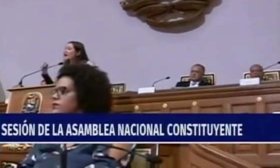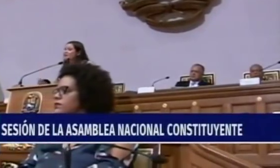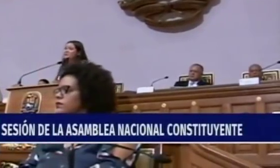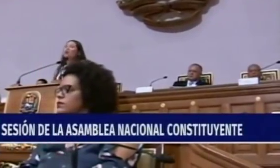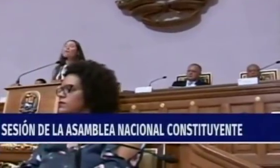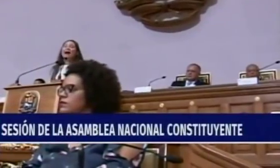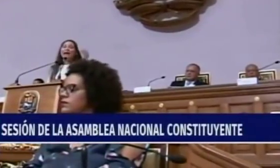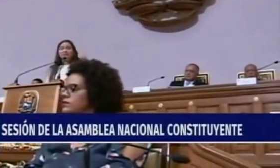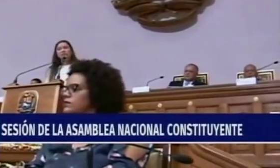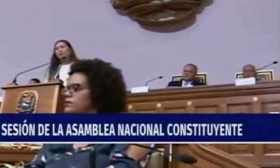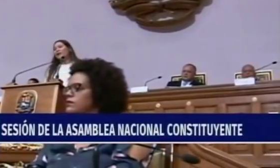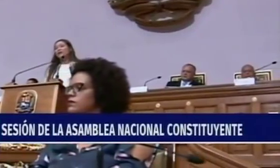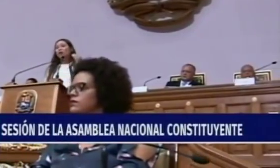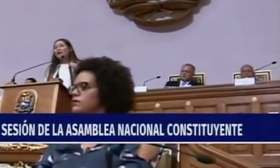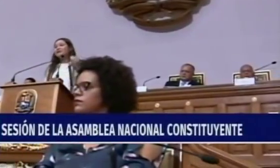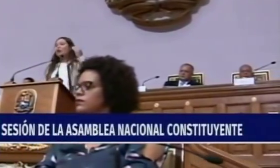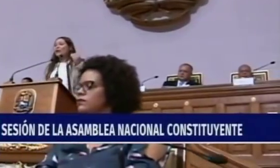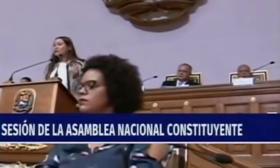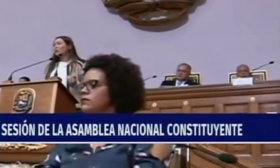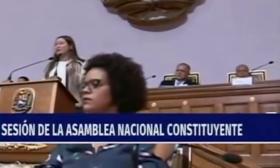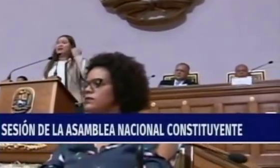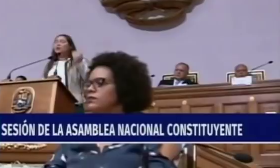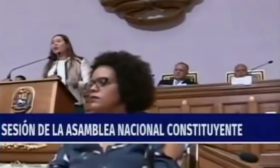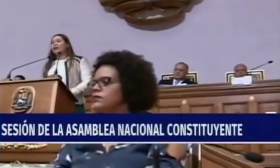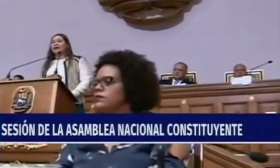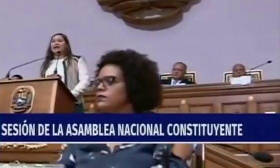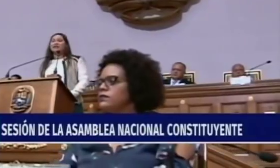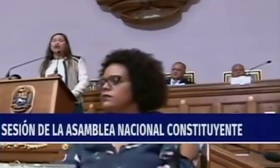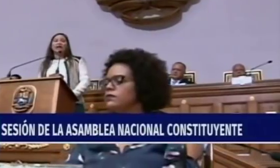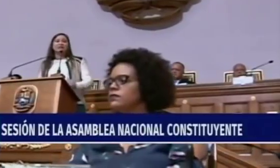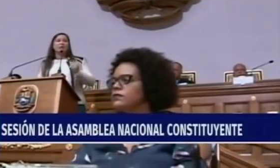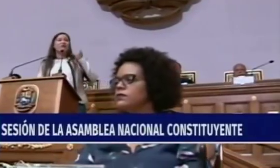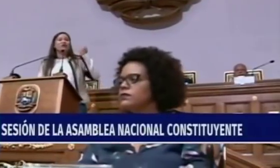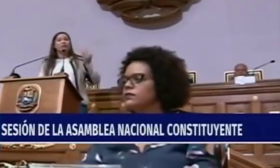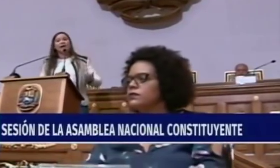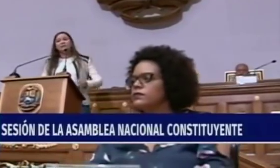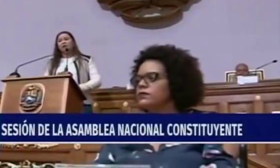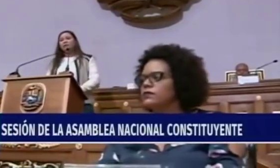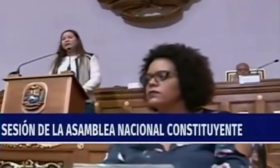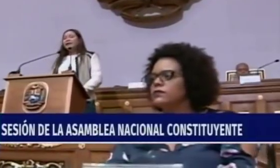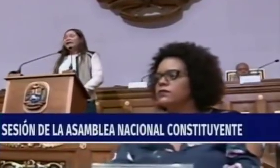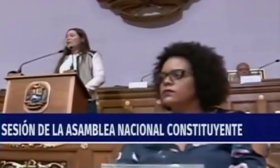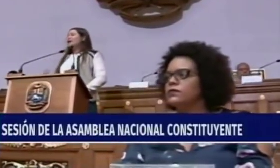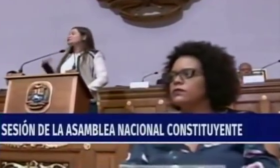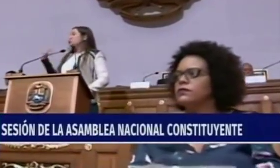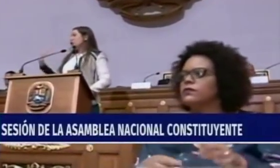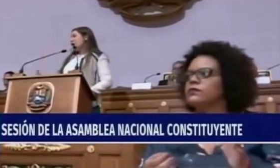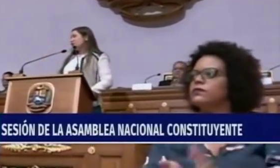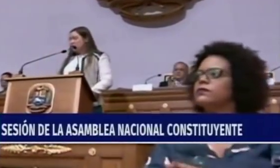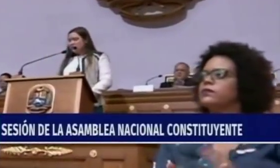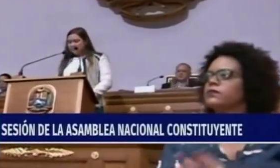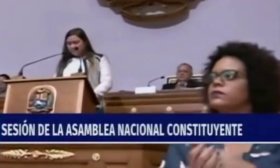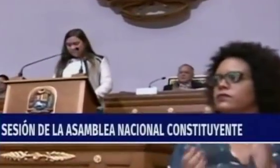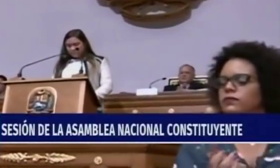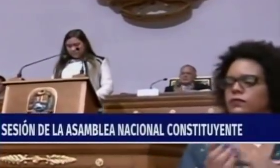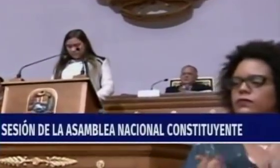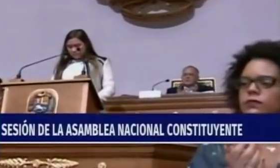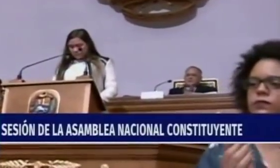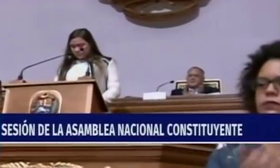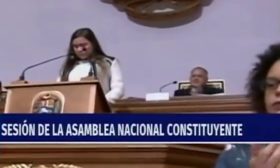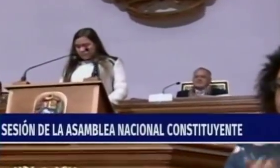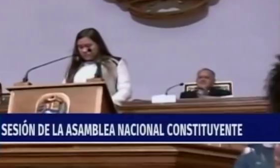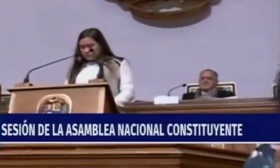era y es un maestro para toda esa juventud y esas nuevas generaciones que se vienen formando, que vienen surgiendo.